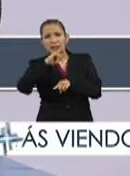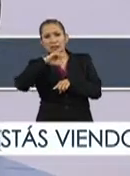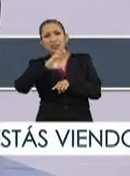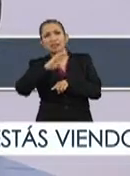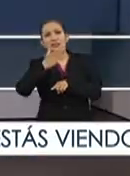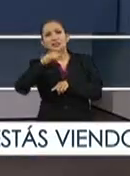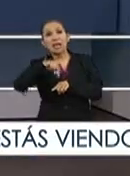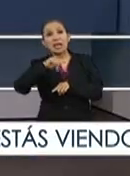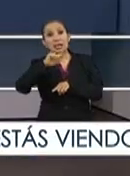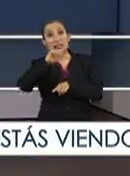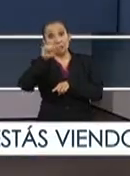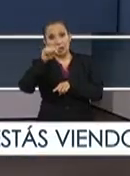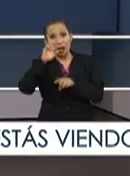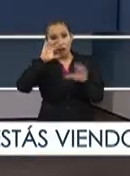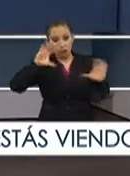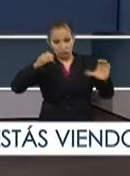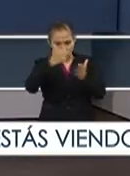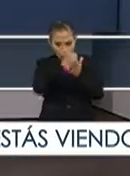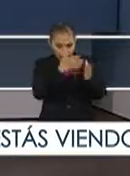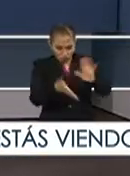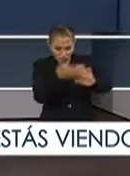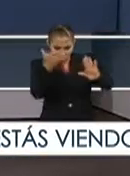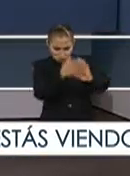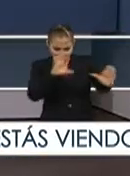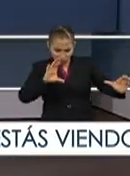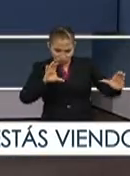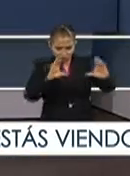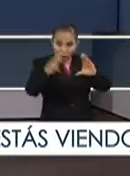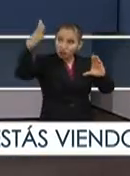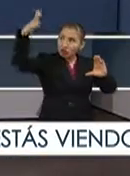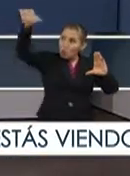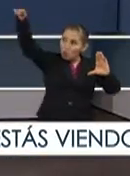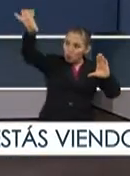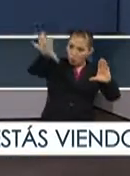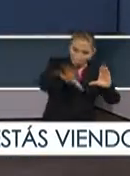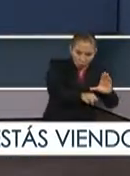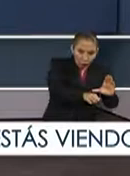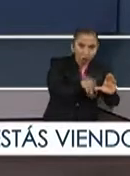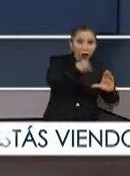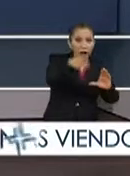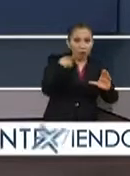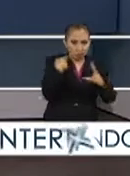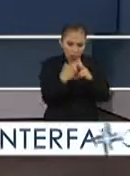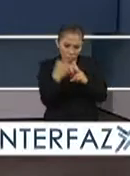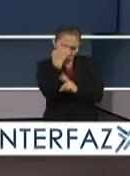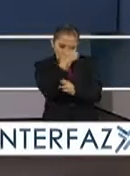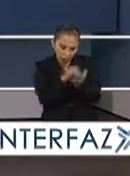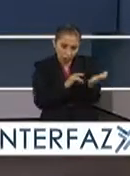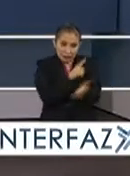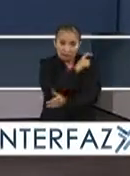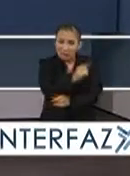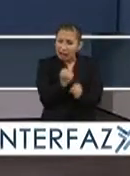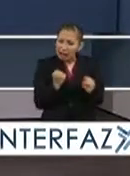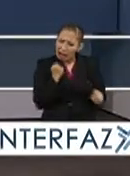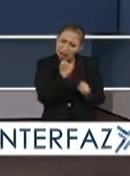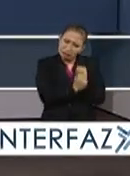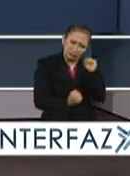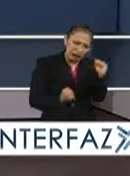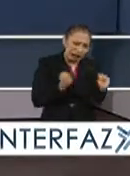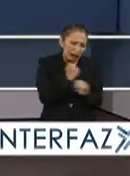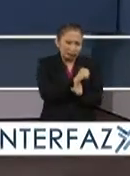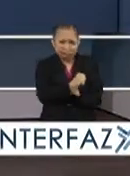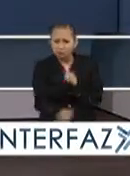está alineado astronómicamente al Sol, a Venus. Entonces fue un registro de cientos de años. Eso es lo